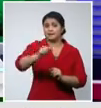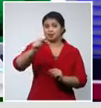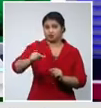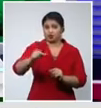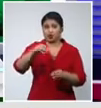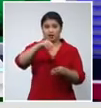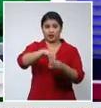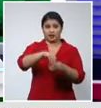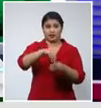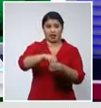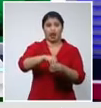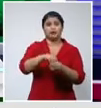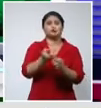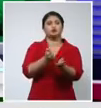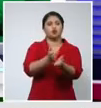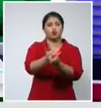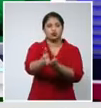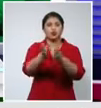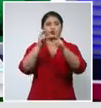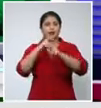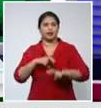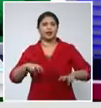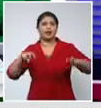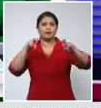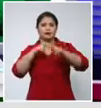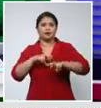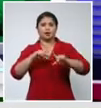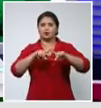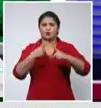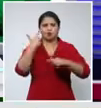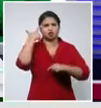trabaja para precisar su fuente de infección.